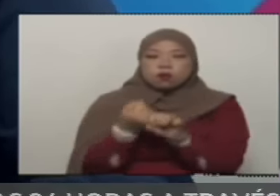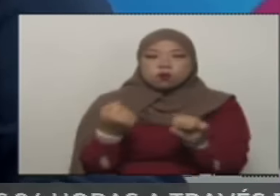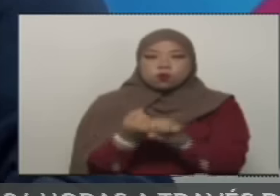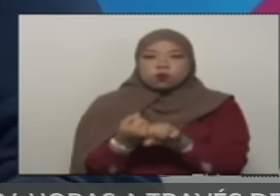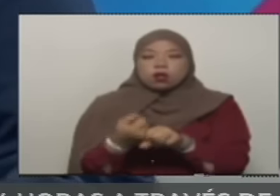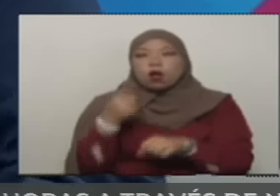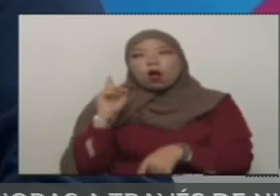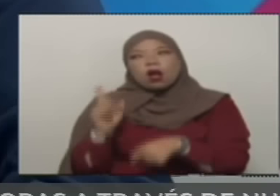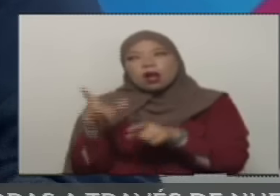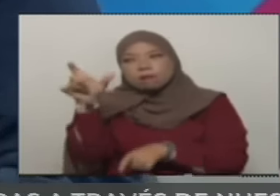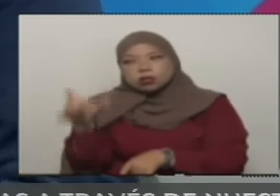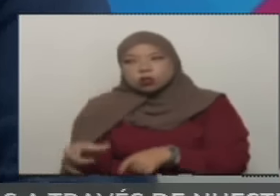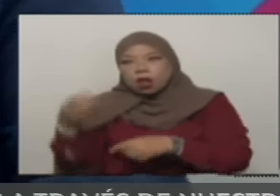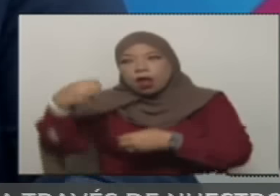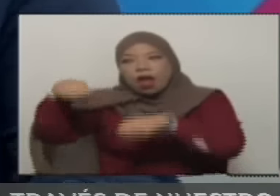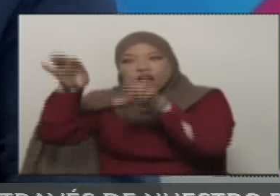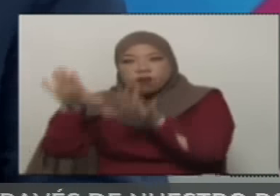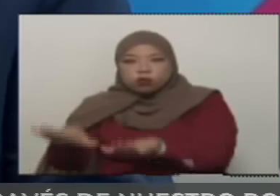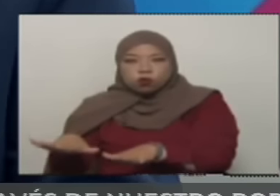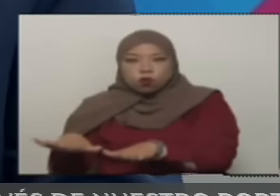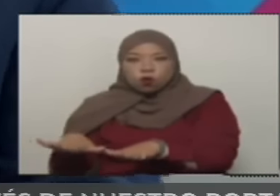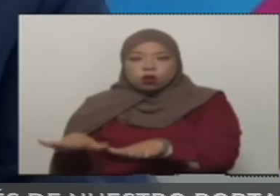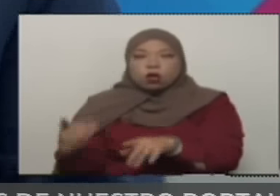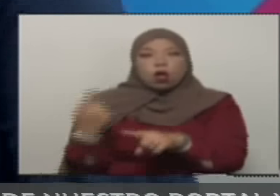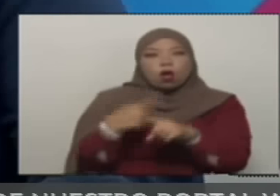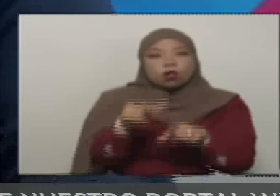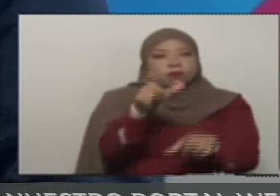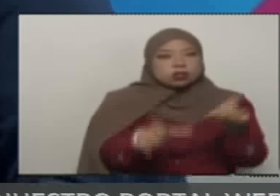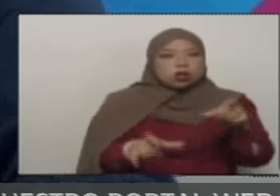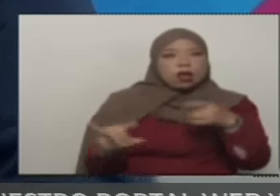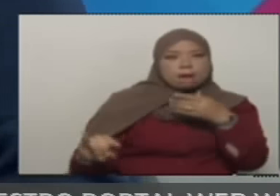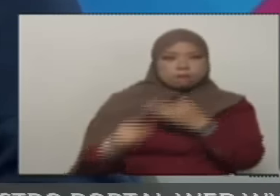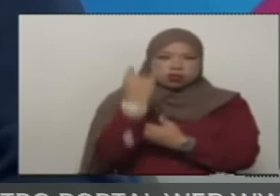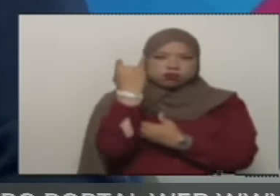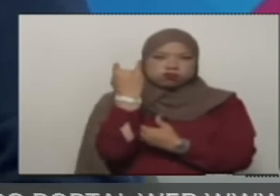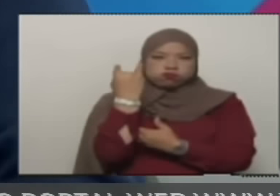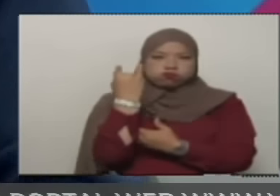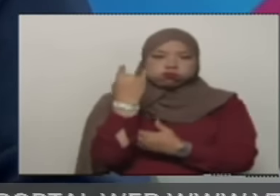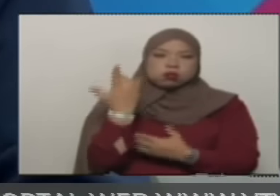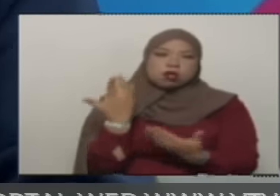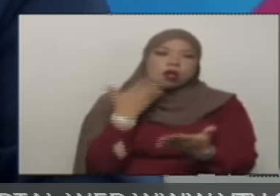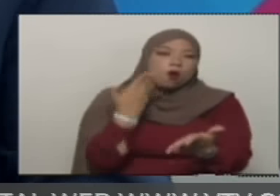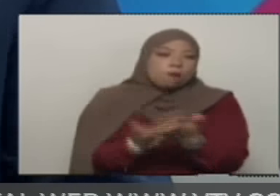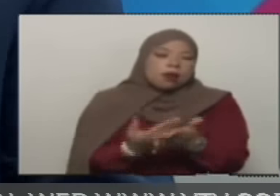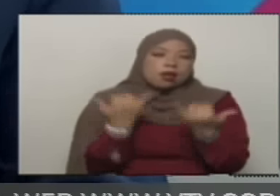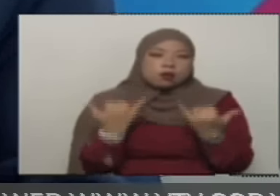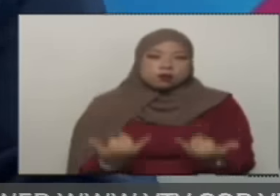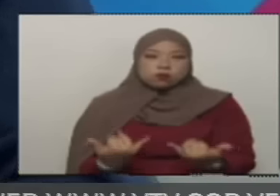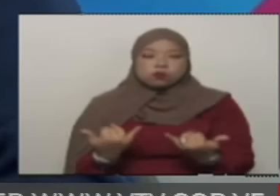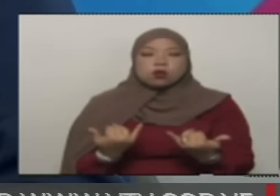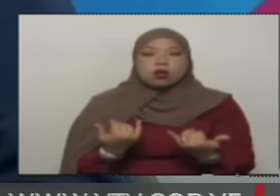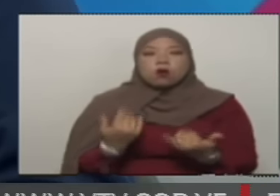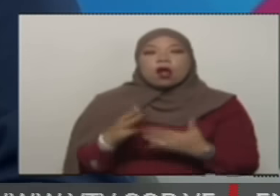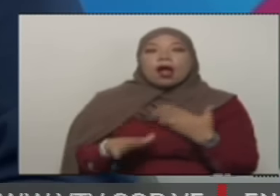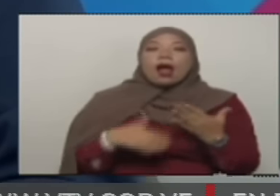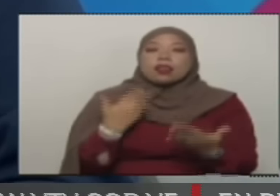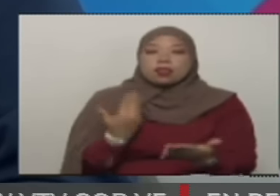abandonó la lucha, hay quien dice que es un traidor, hay quien dice que todo hace parte de un plan. En todo caso, desde ese momento hasta